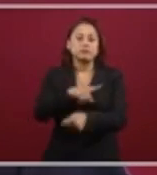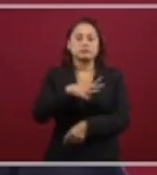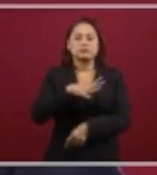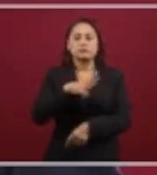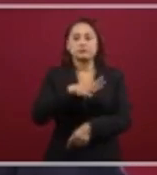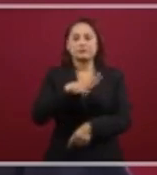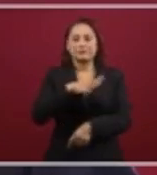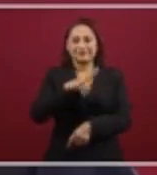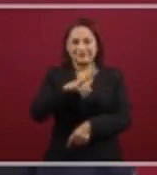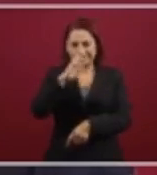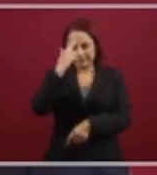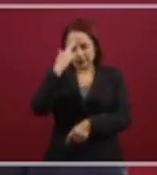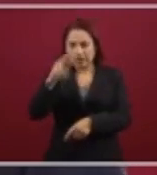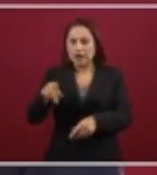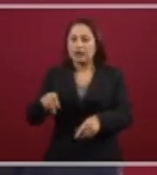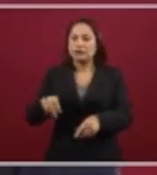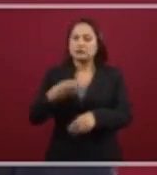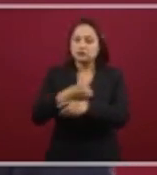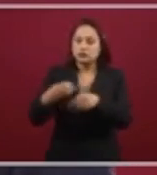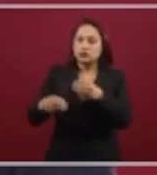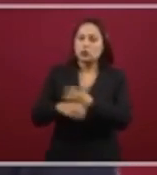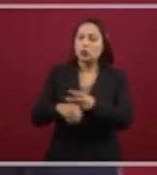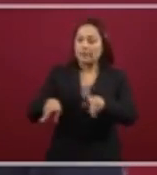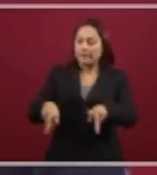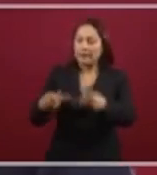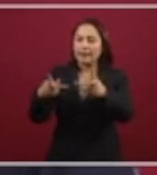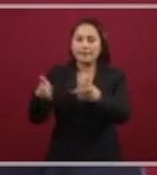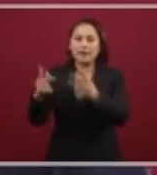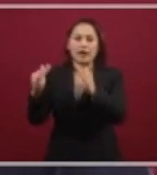donde se vendieron terrenos y residencias.